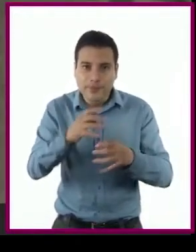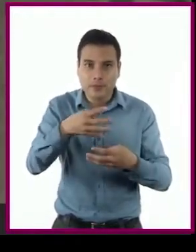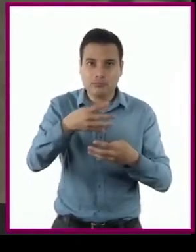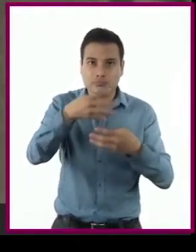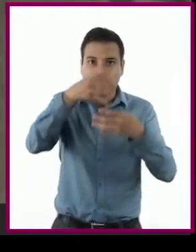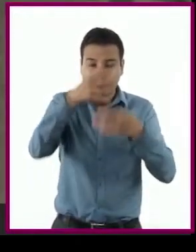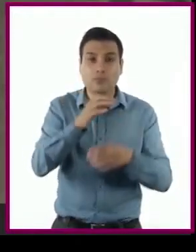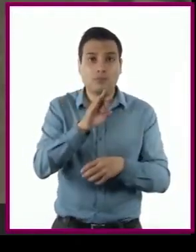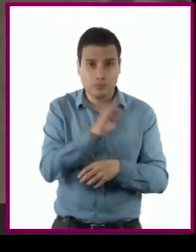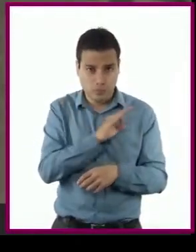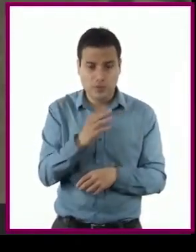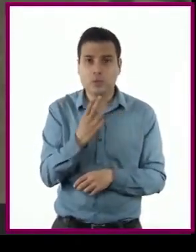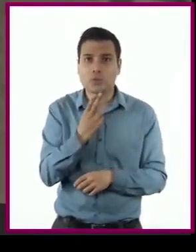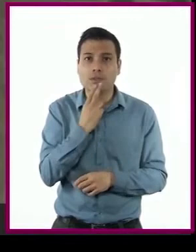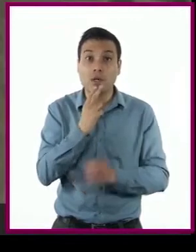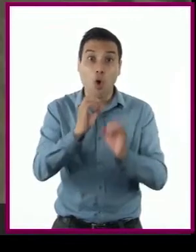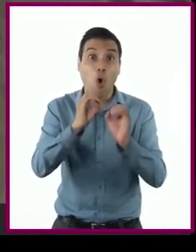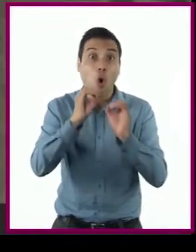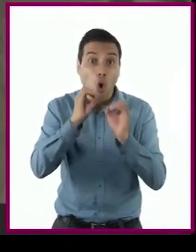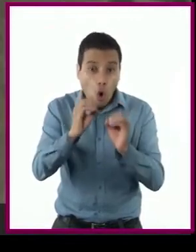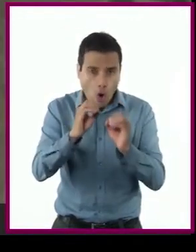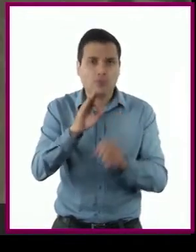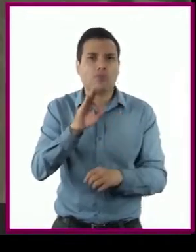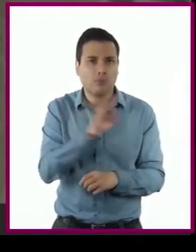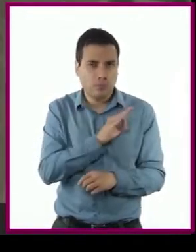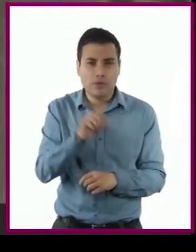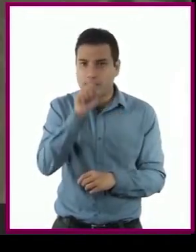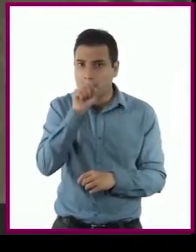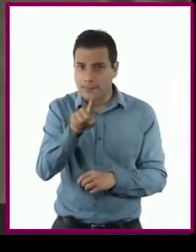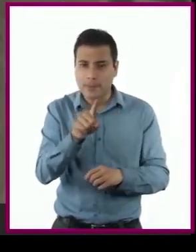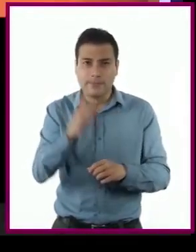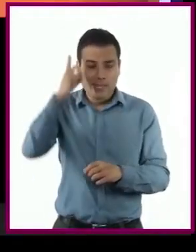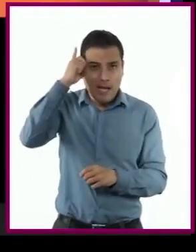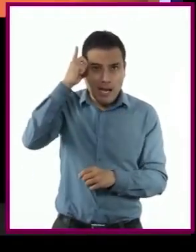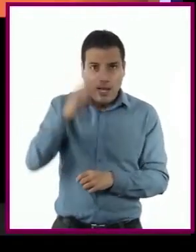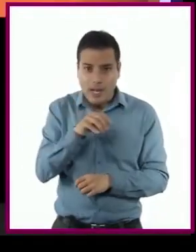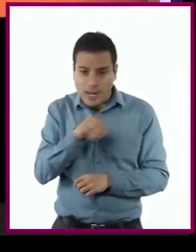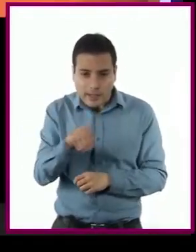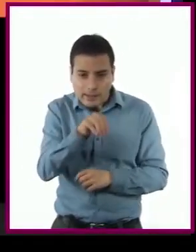ser un oponente en una partida de ajedrez.